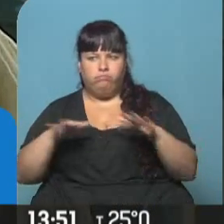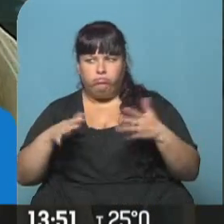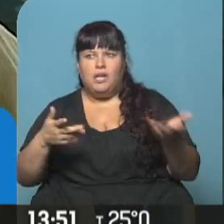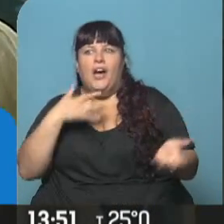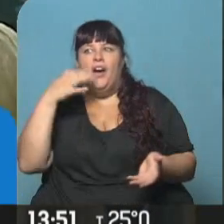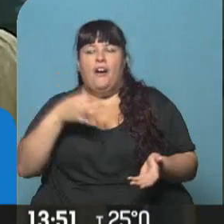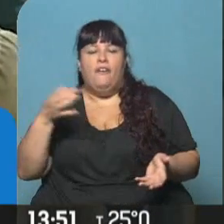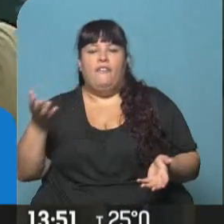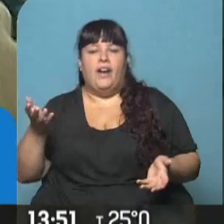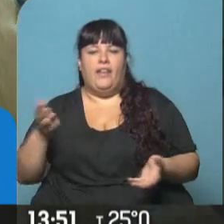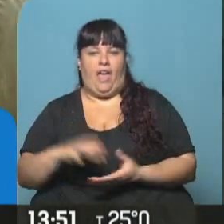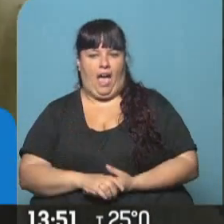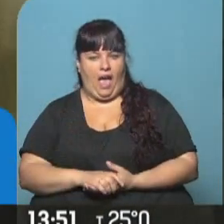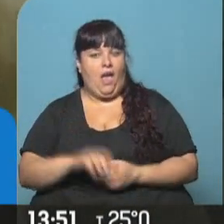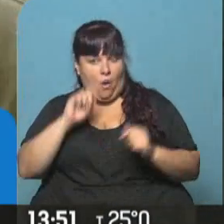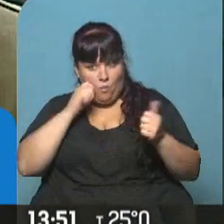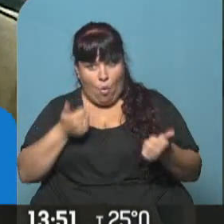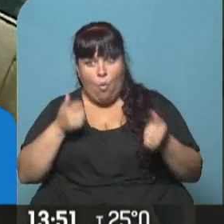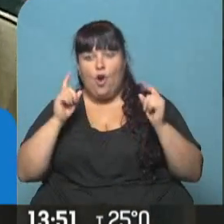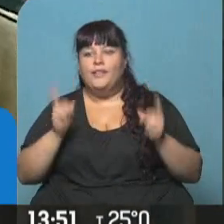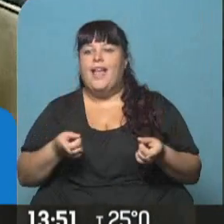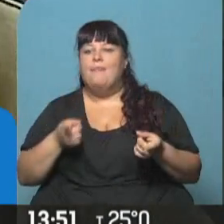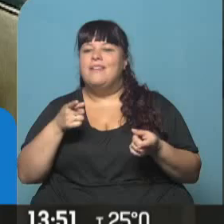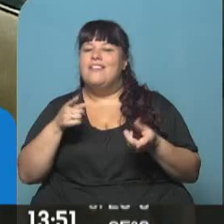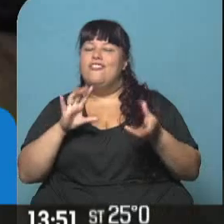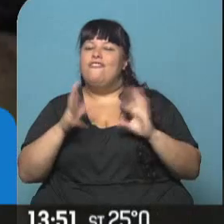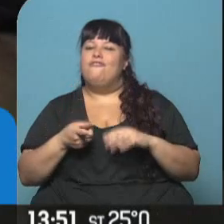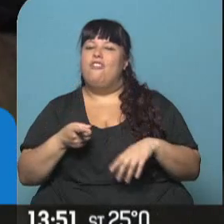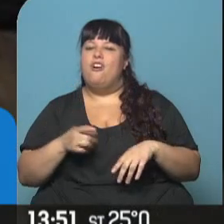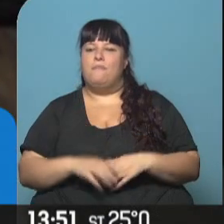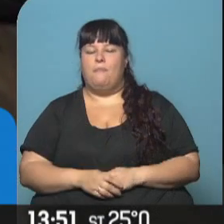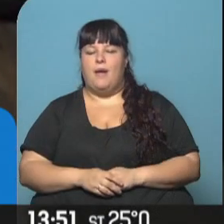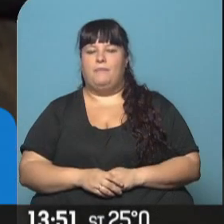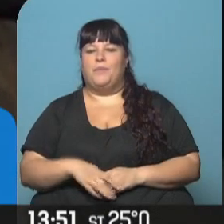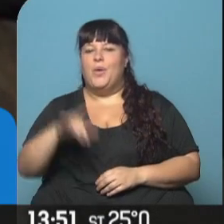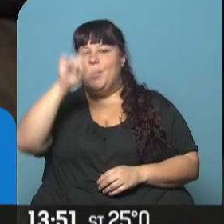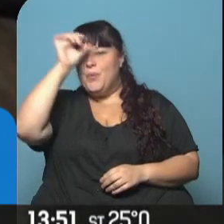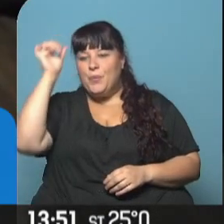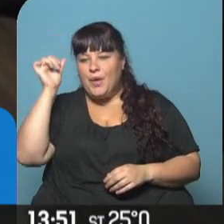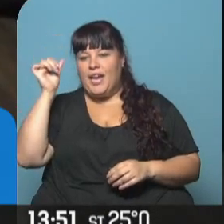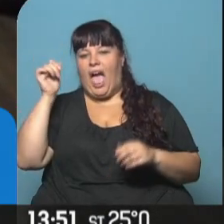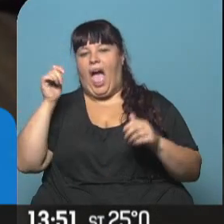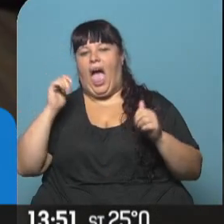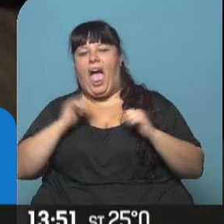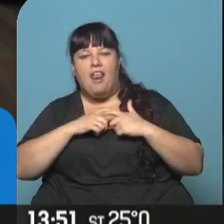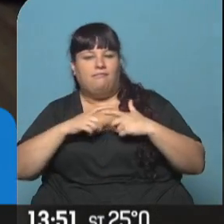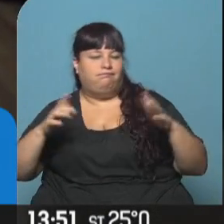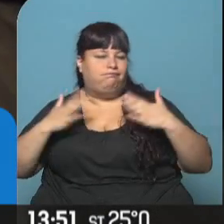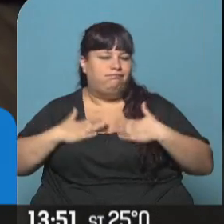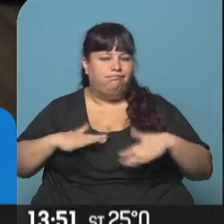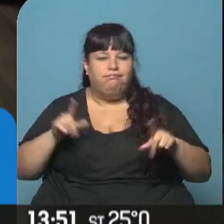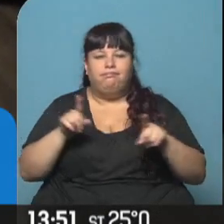verdad que está muy bueno, y también tiene eso de un verano de expansión total,